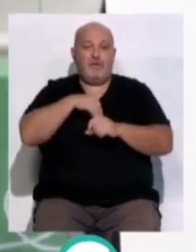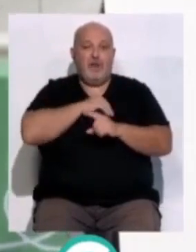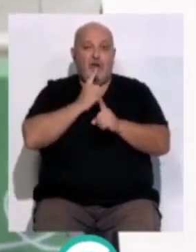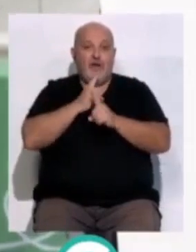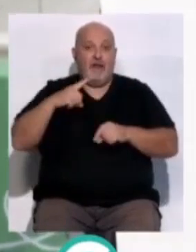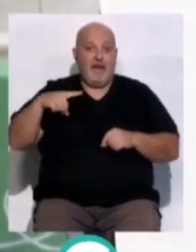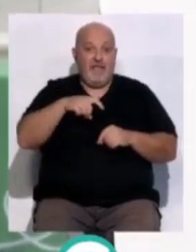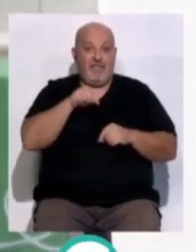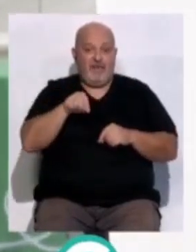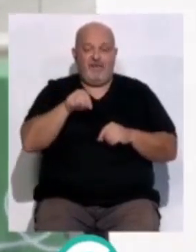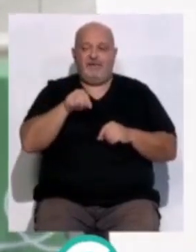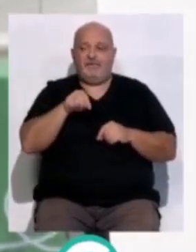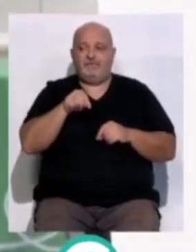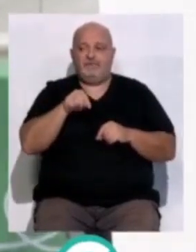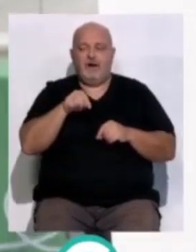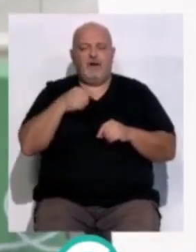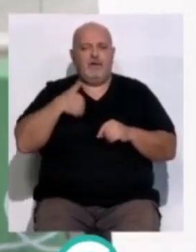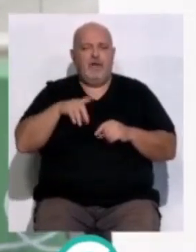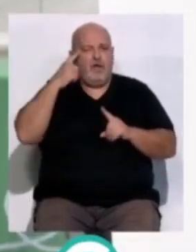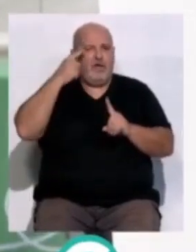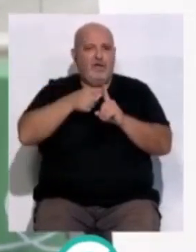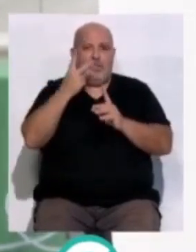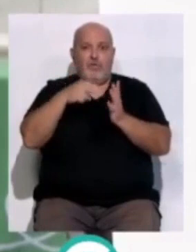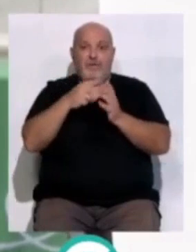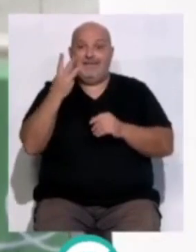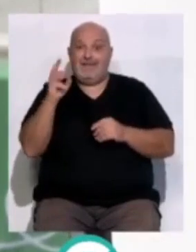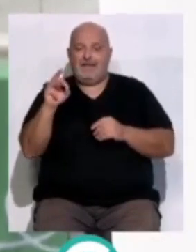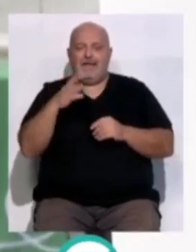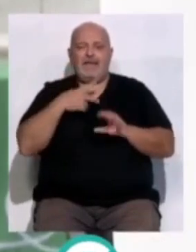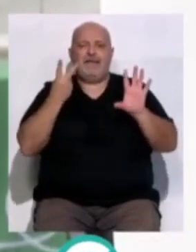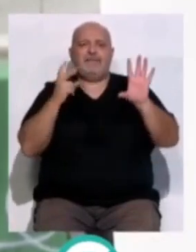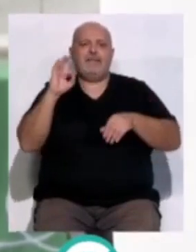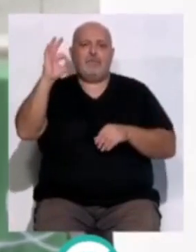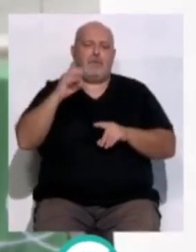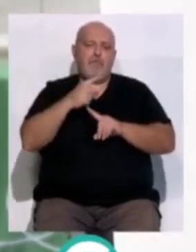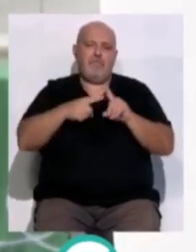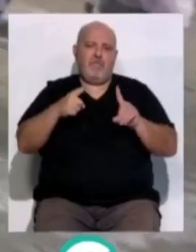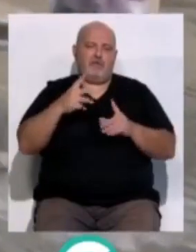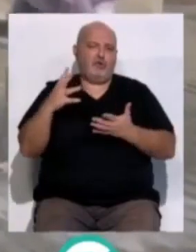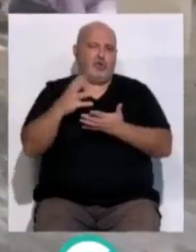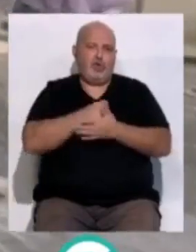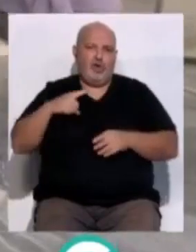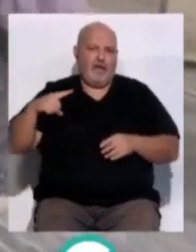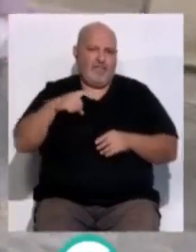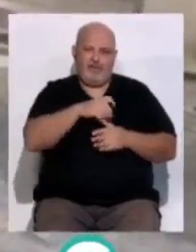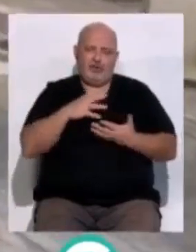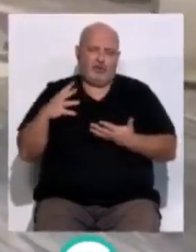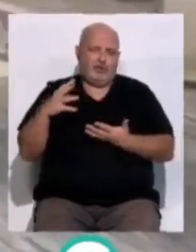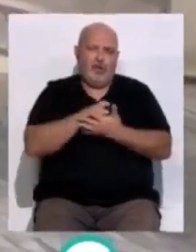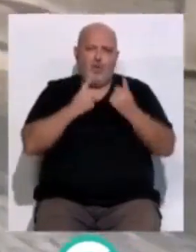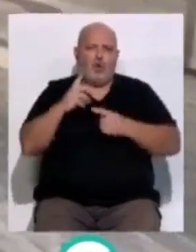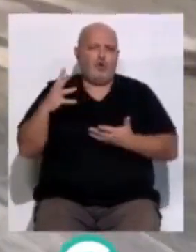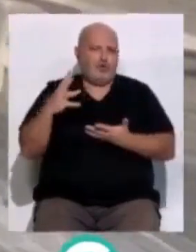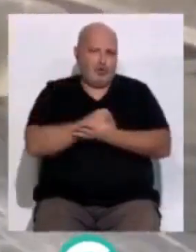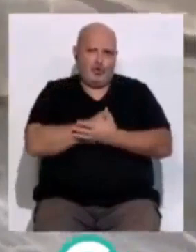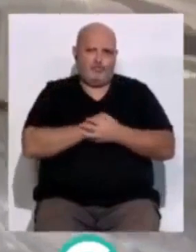Cáncer se ha puesto como objetivo que en el año 2030 lleguemos al 70% de media en todos los cánceres. En todos, no en algunos, sino